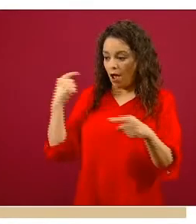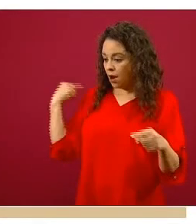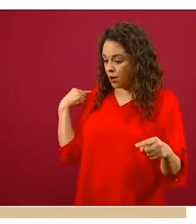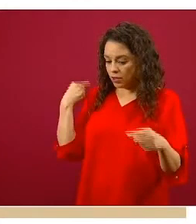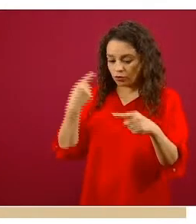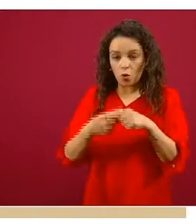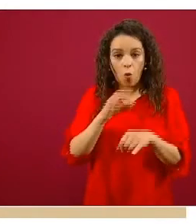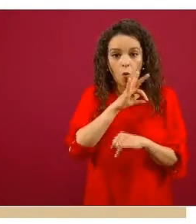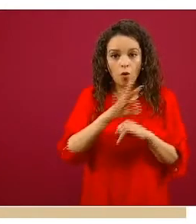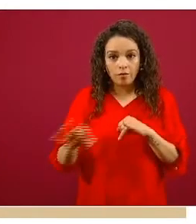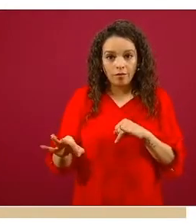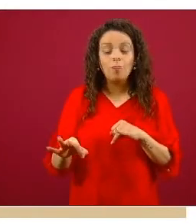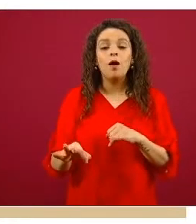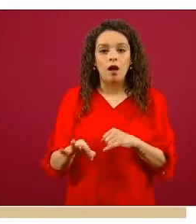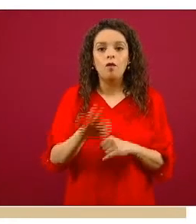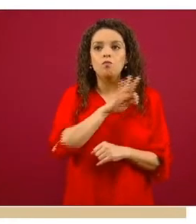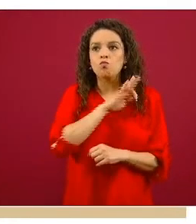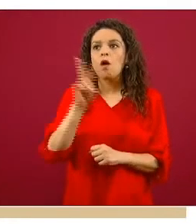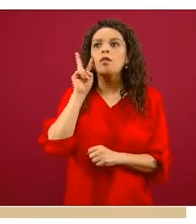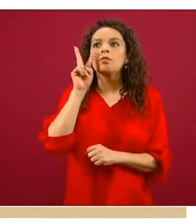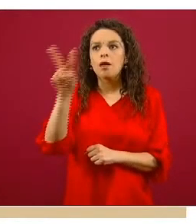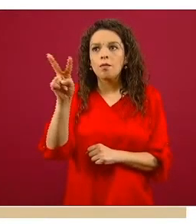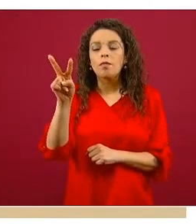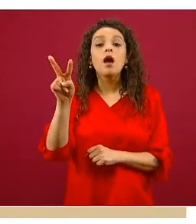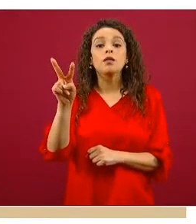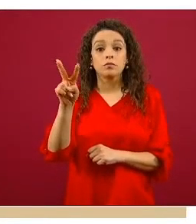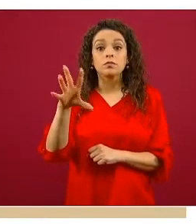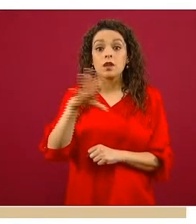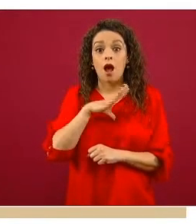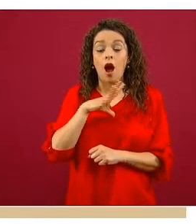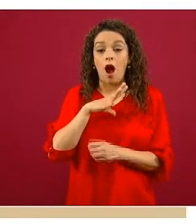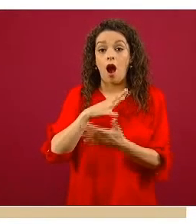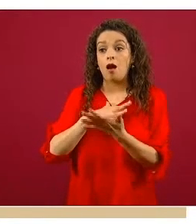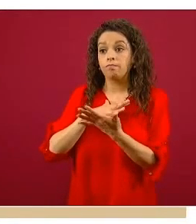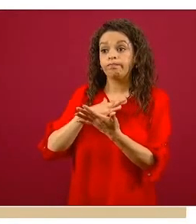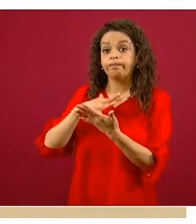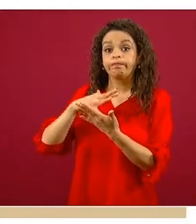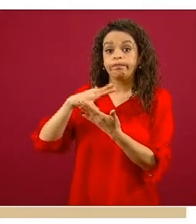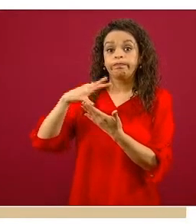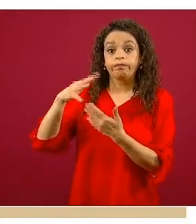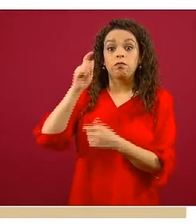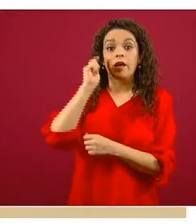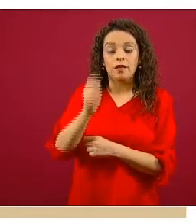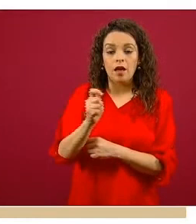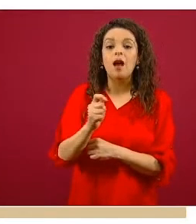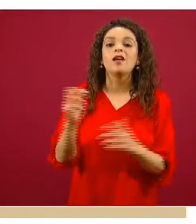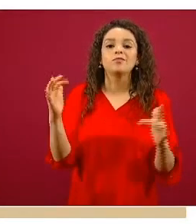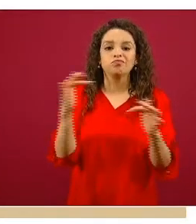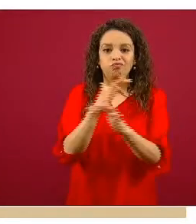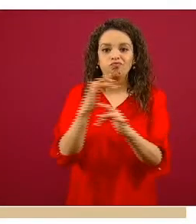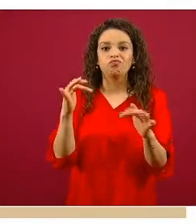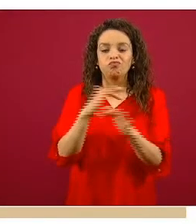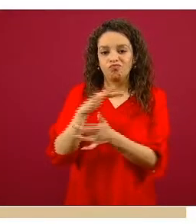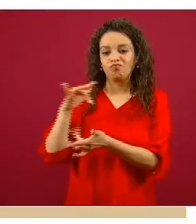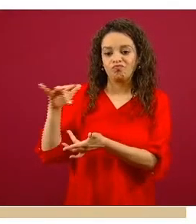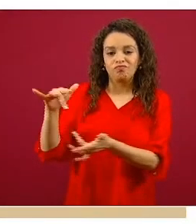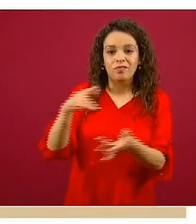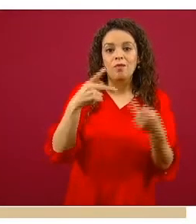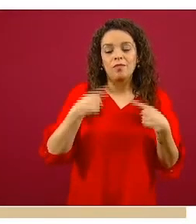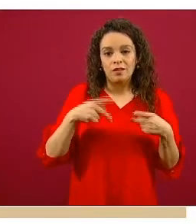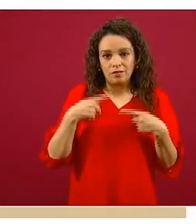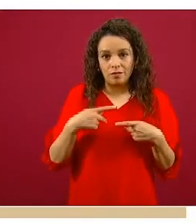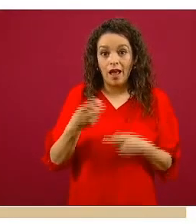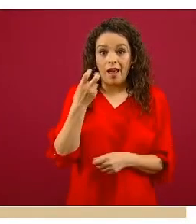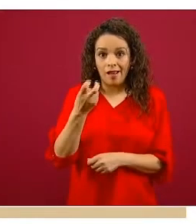estamos observando un movimiento mayor, un incremento en la movilidad y por lo tanto